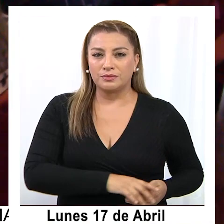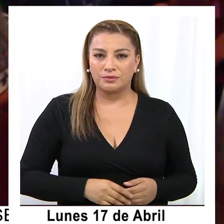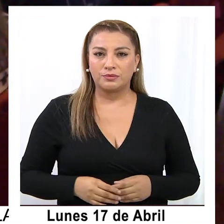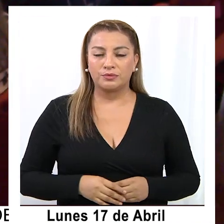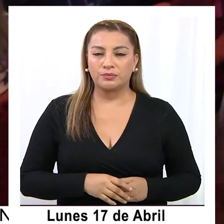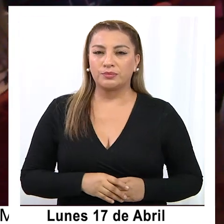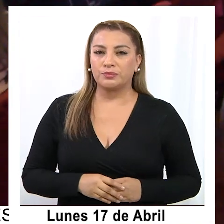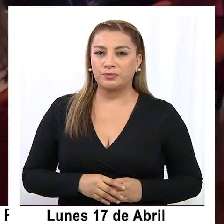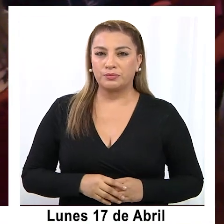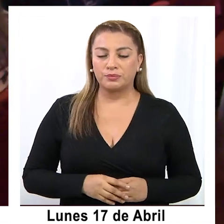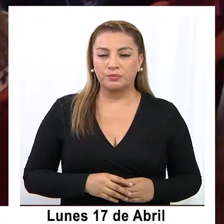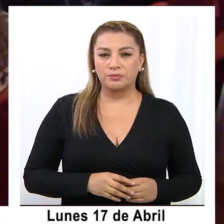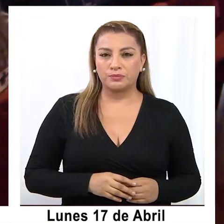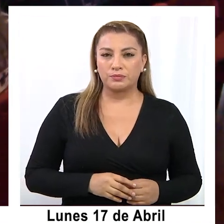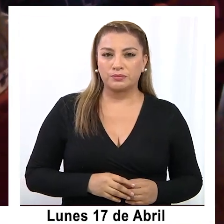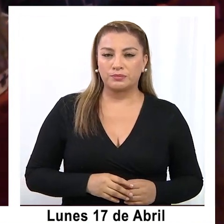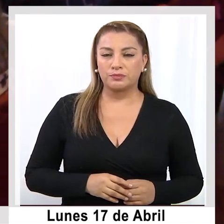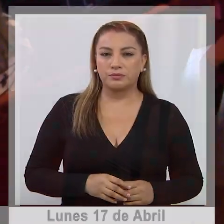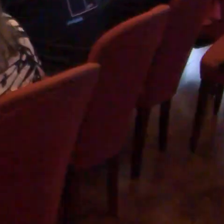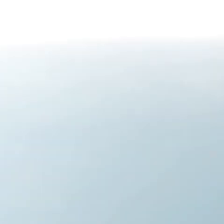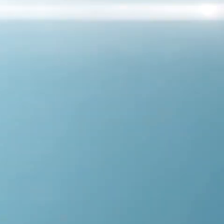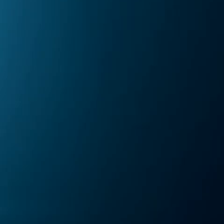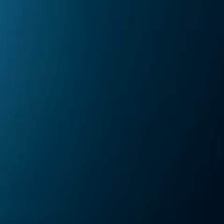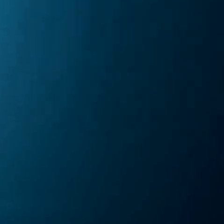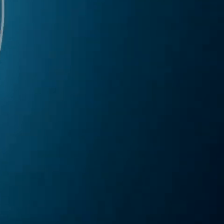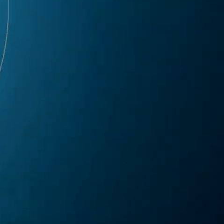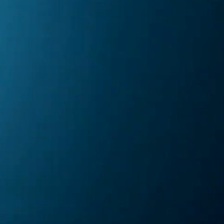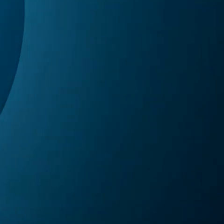Le entregamos la bodega en un convenio.